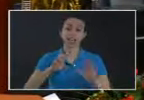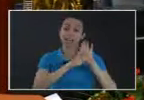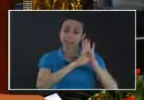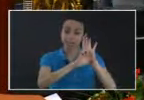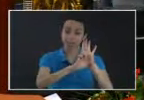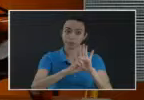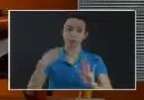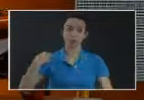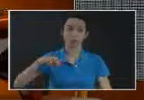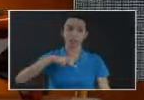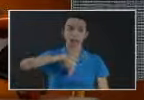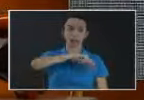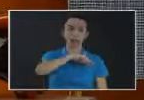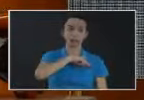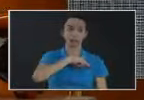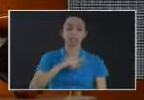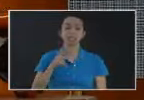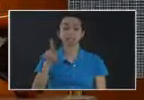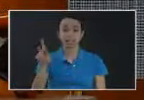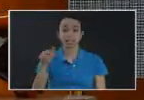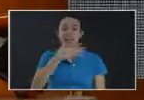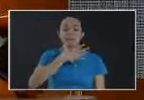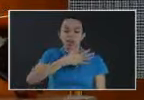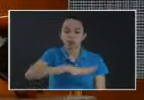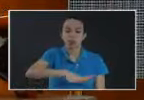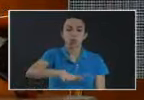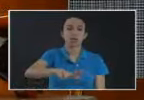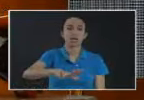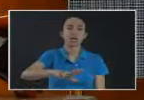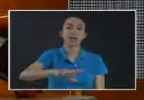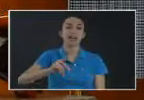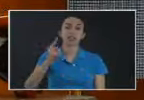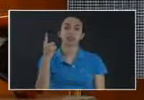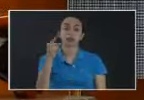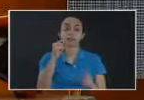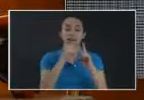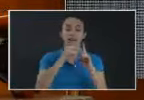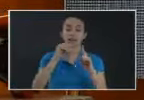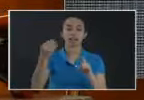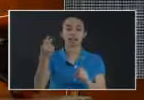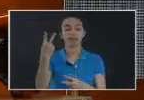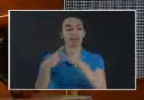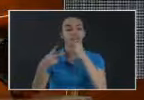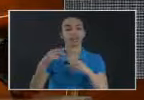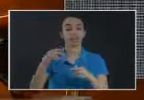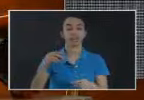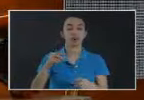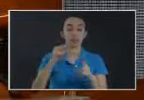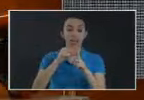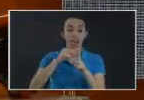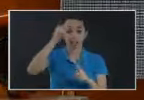Fíjate que amargura, esta palabra viene de la raíz hebrea morá,